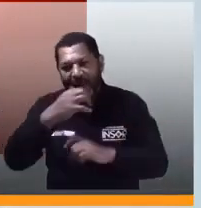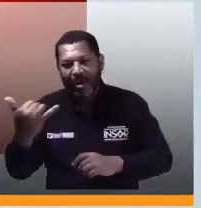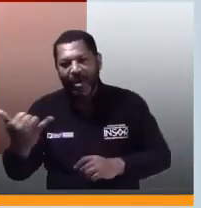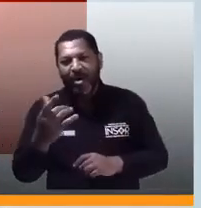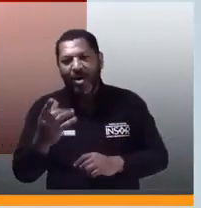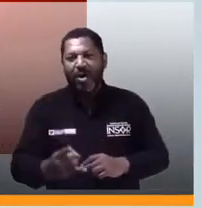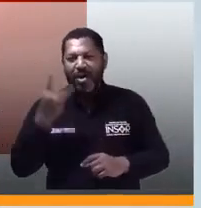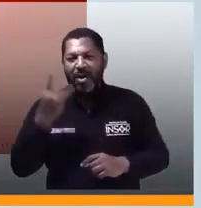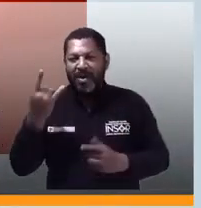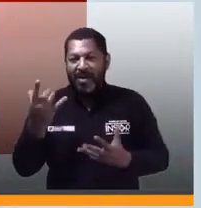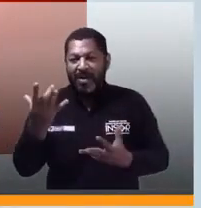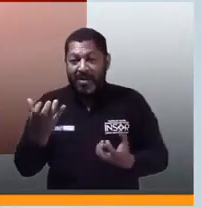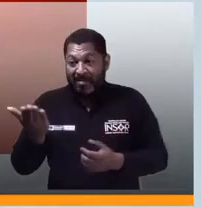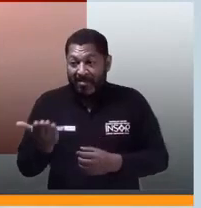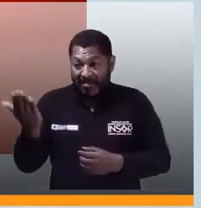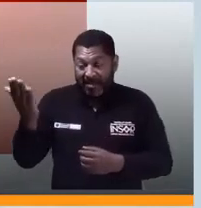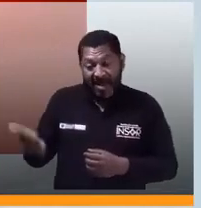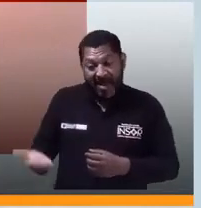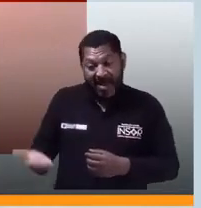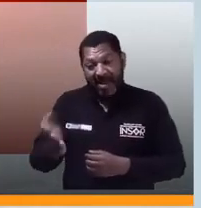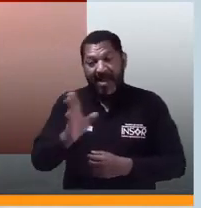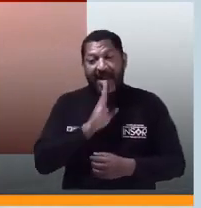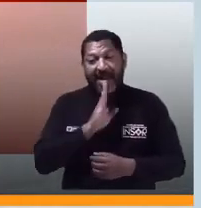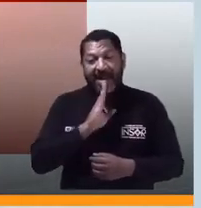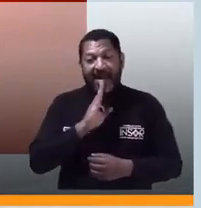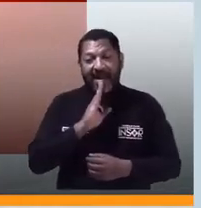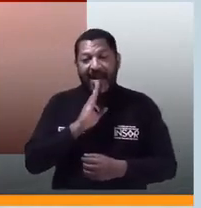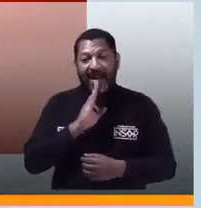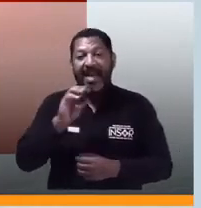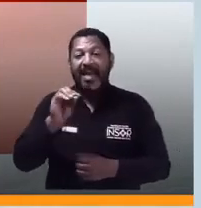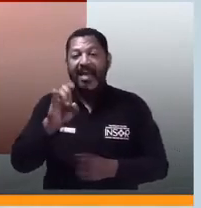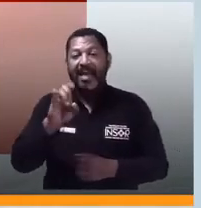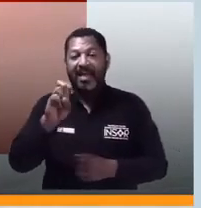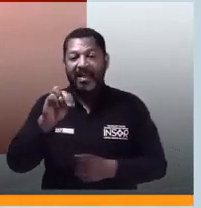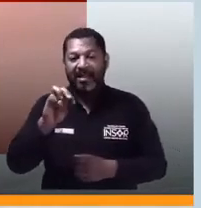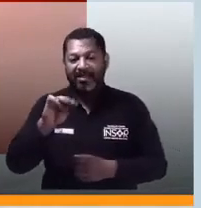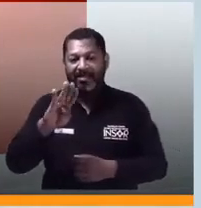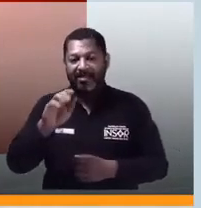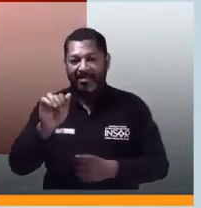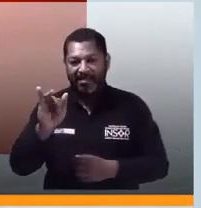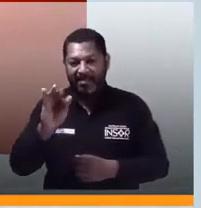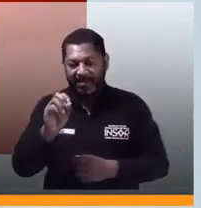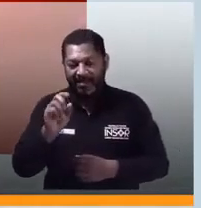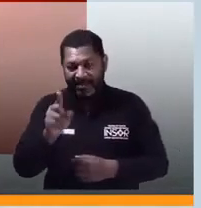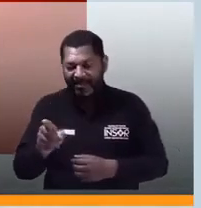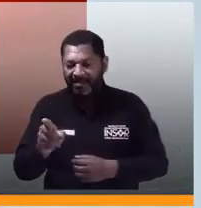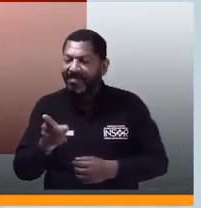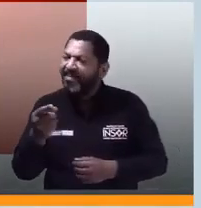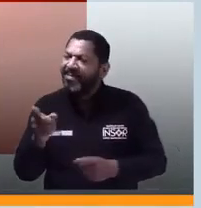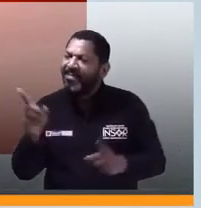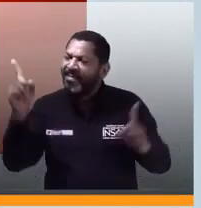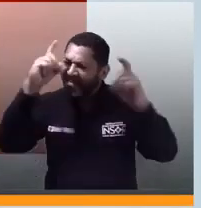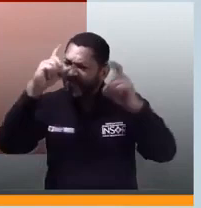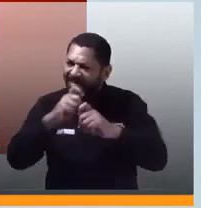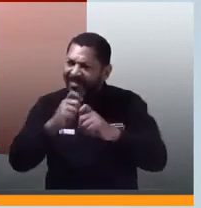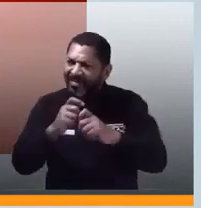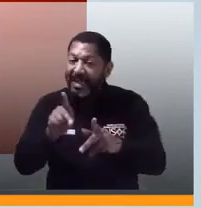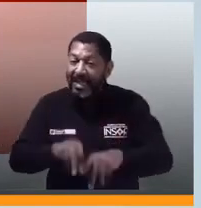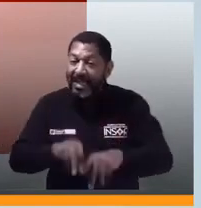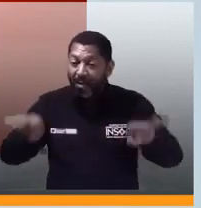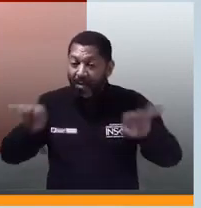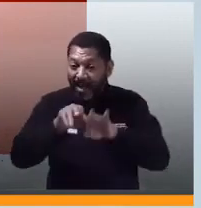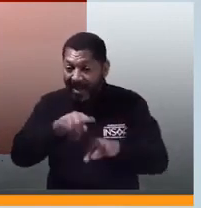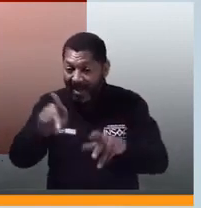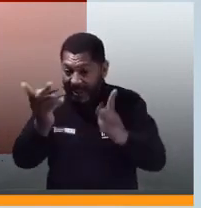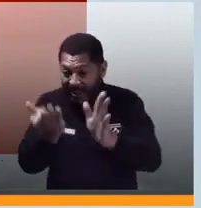en principio quiero darle la palabra a Adriana Quimballo, donde nos cuente qué hay que tener en cuenta con los estudiantes, pero también